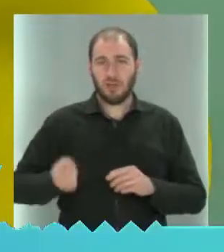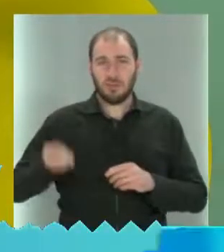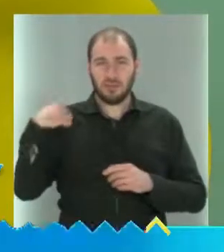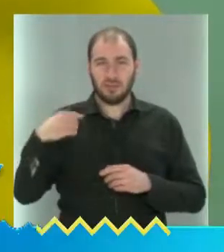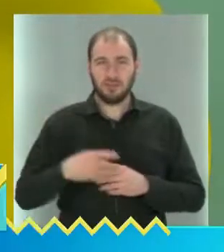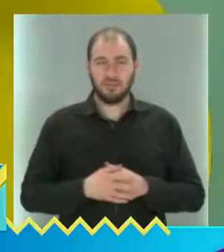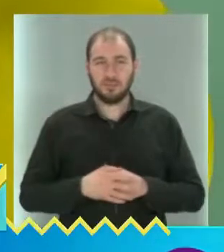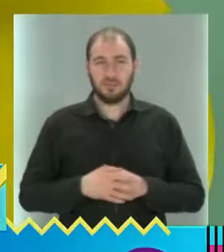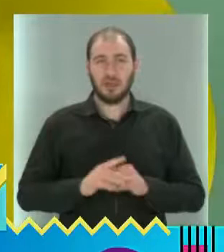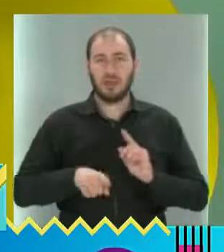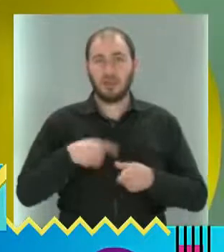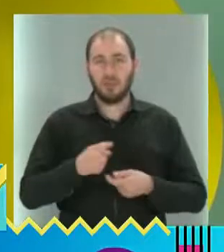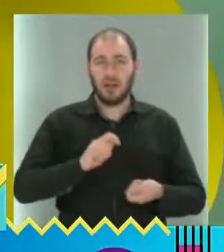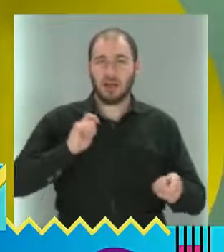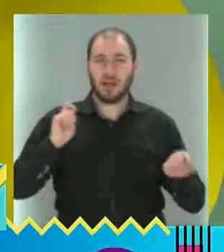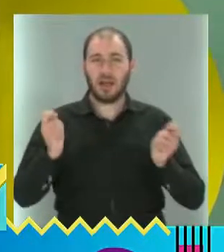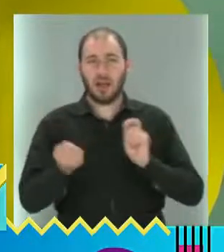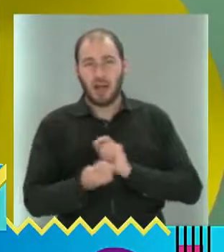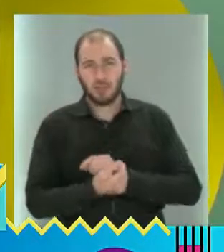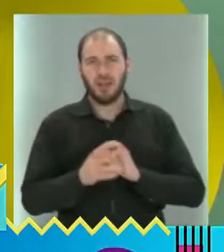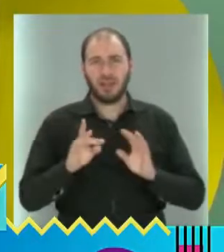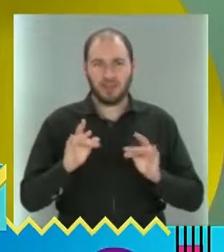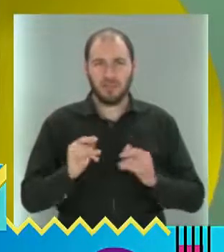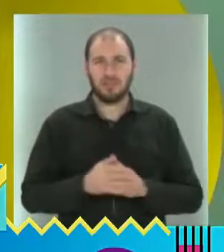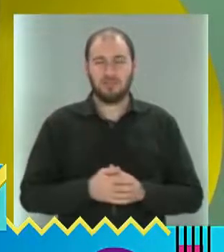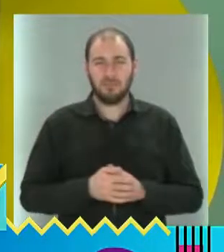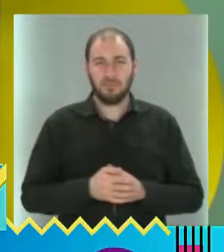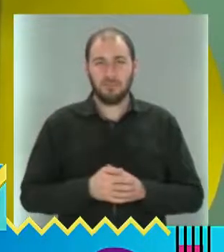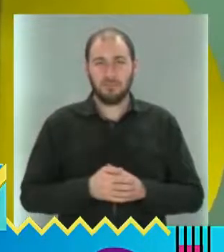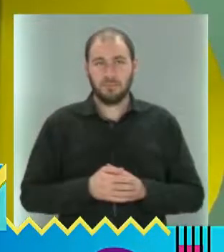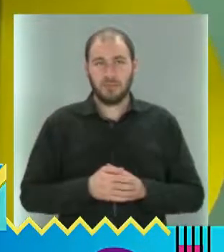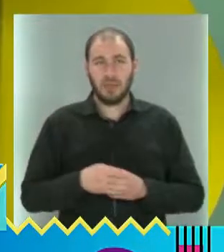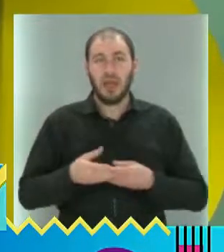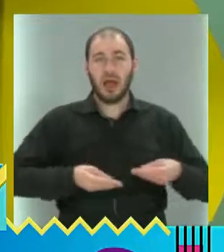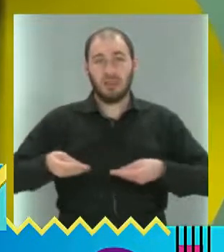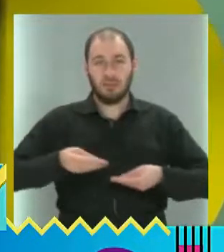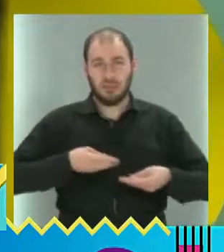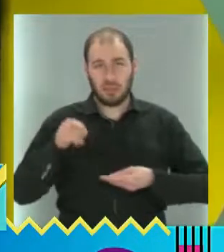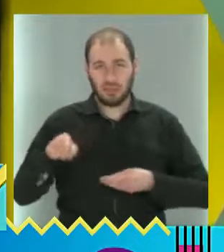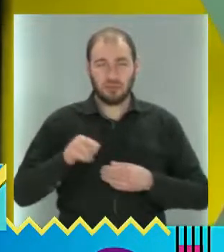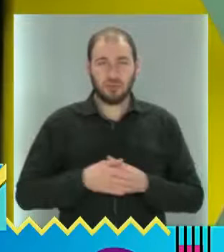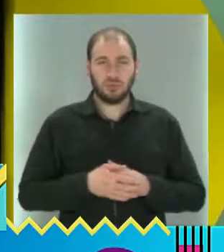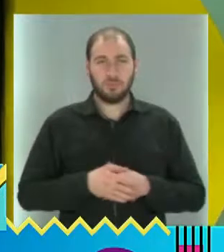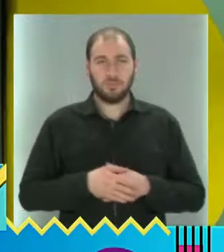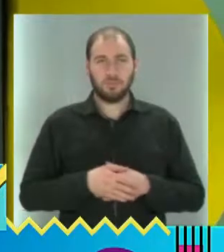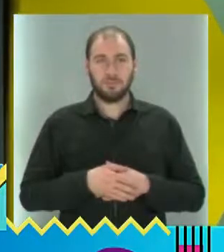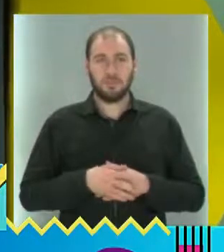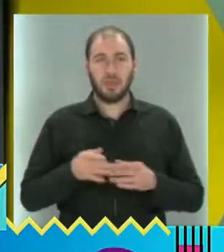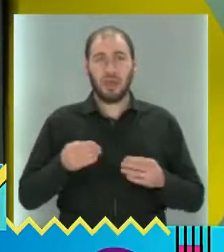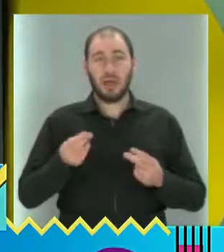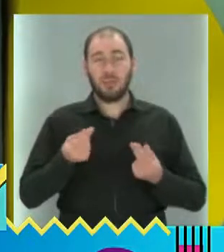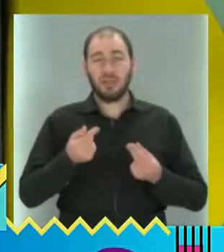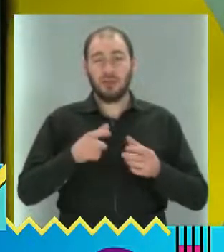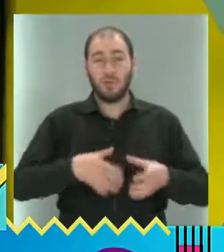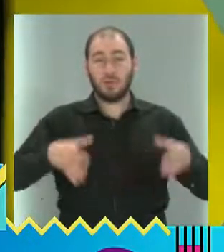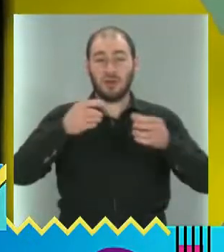pasado. Después hubo una transición realmente media complicada que sufrió la administración cuando liberan el precio del